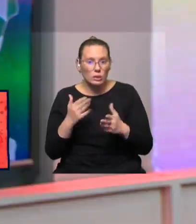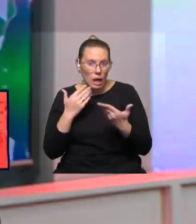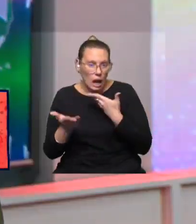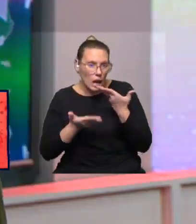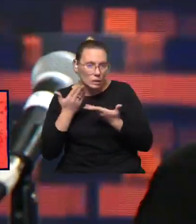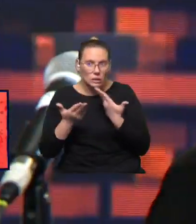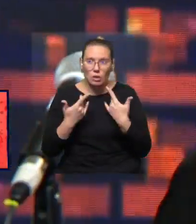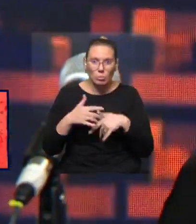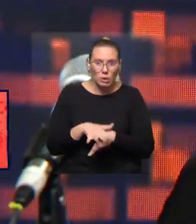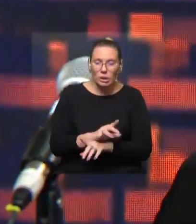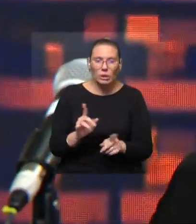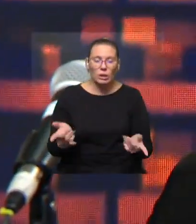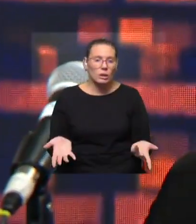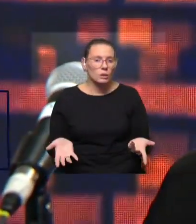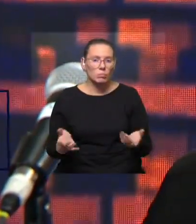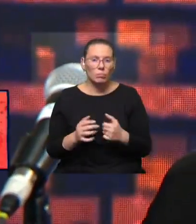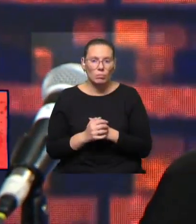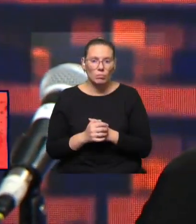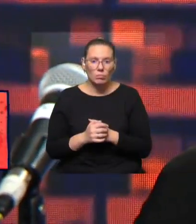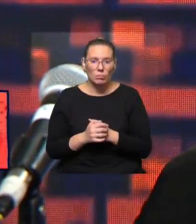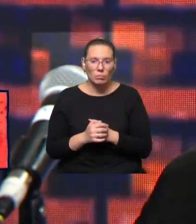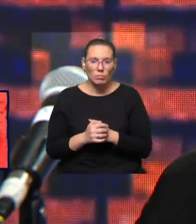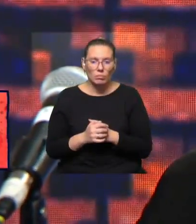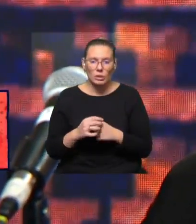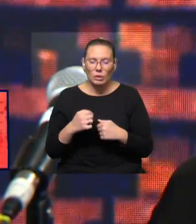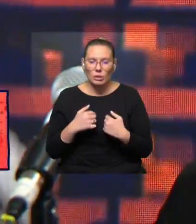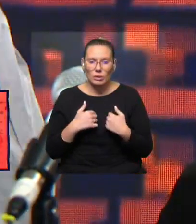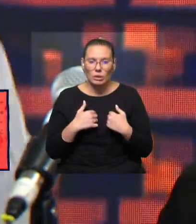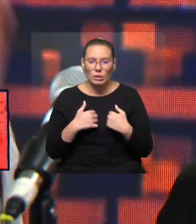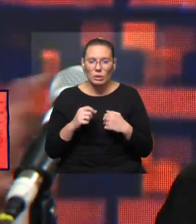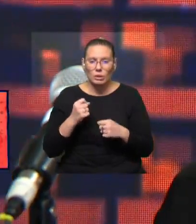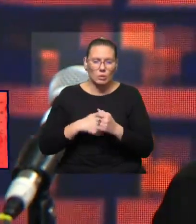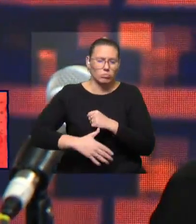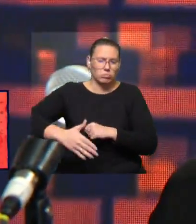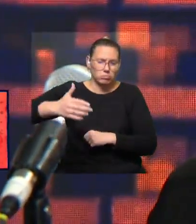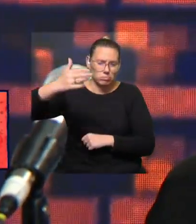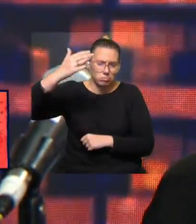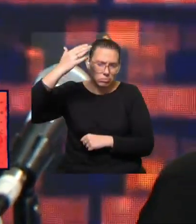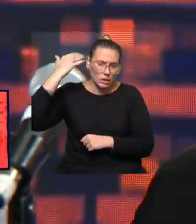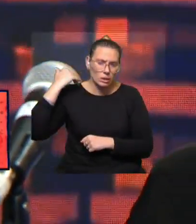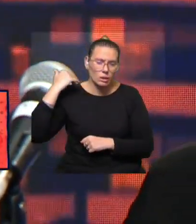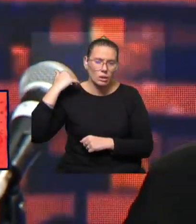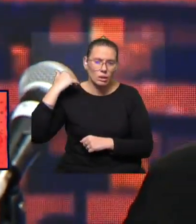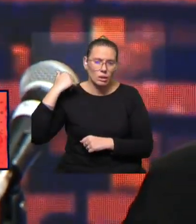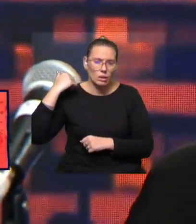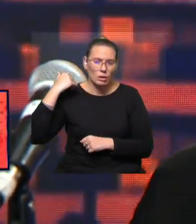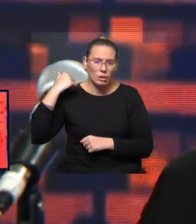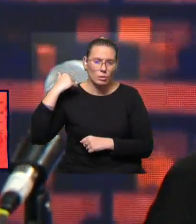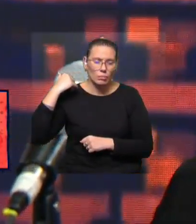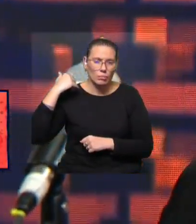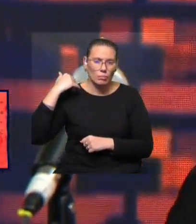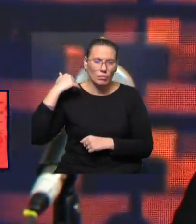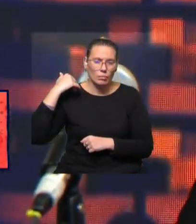digamos que que yo hace ya hacía años en aquel momento digamos vamos a decir cuándo